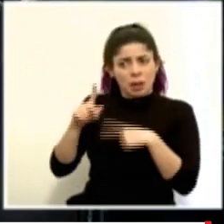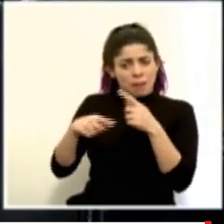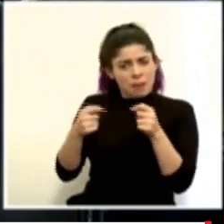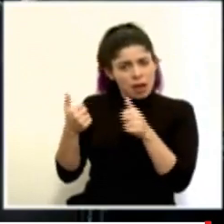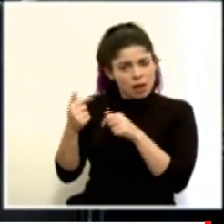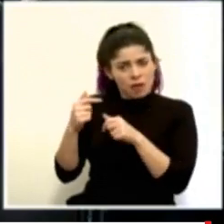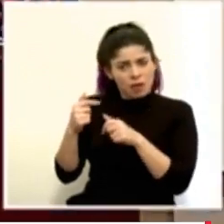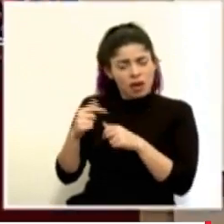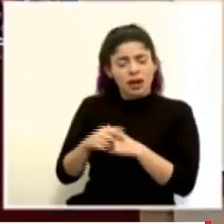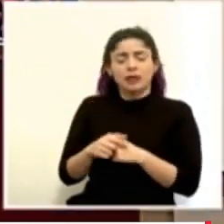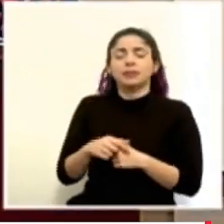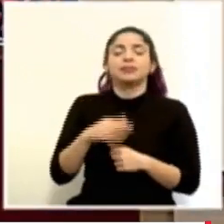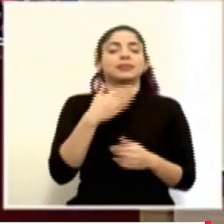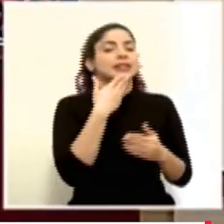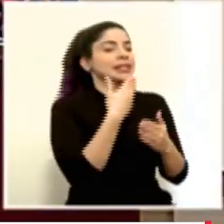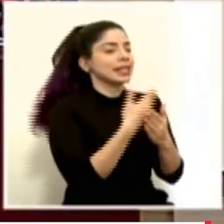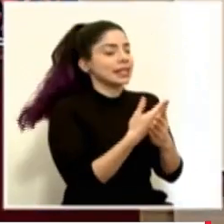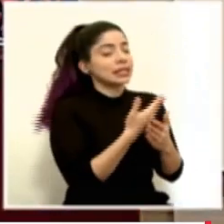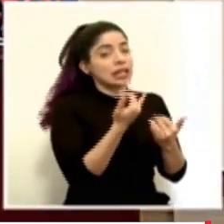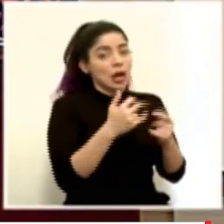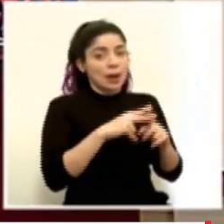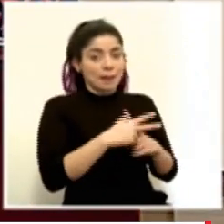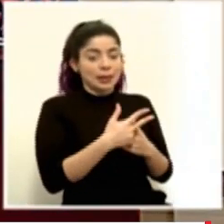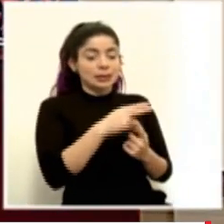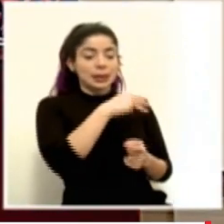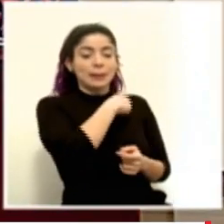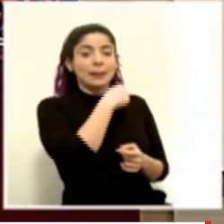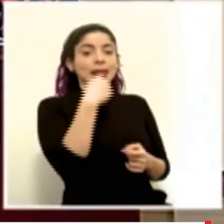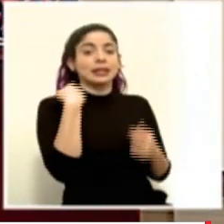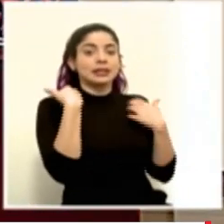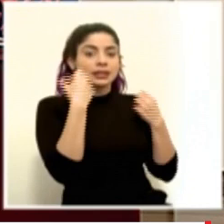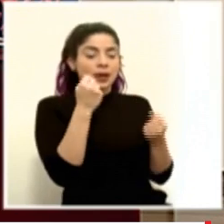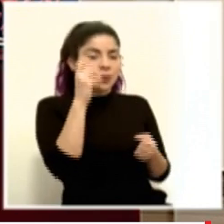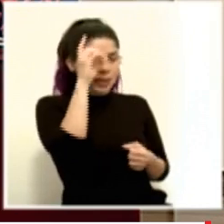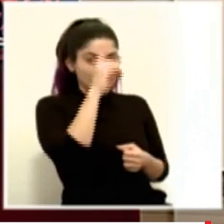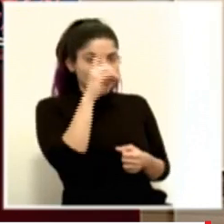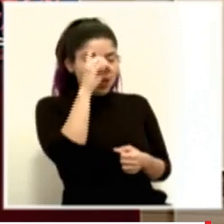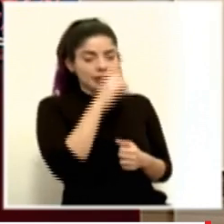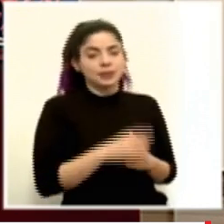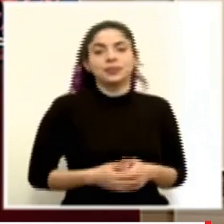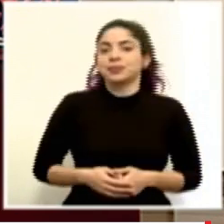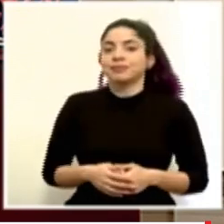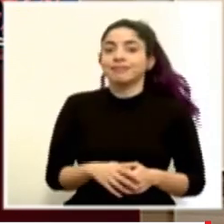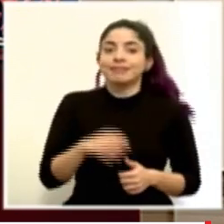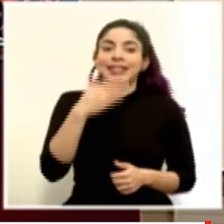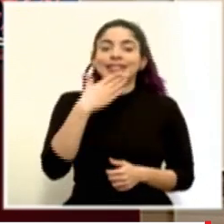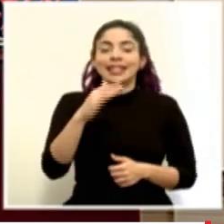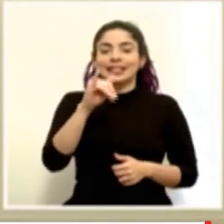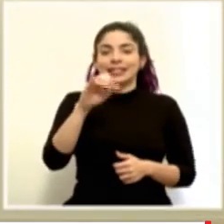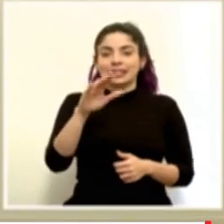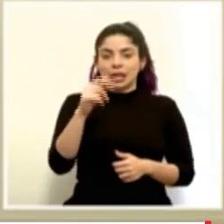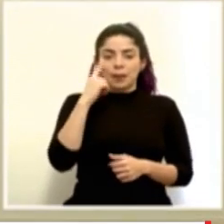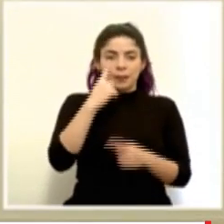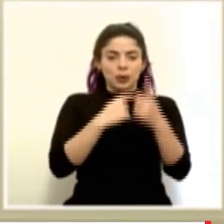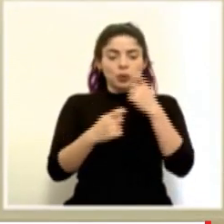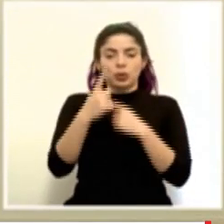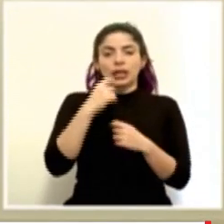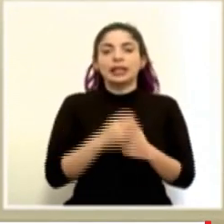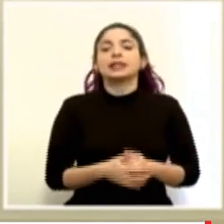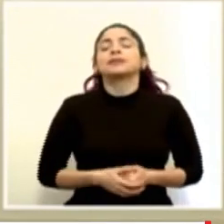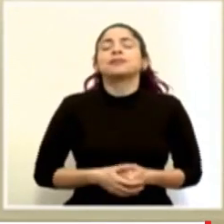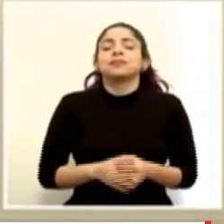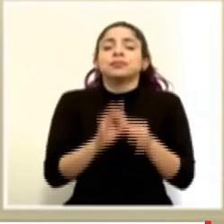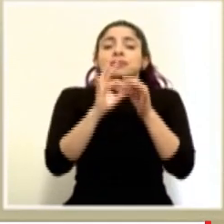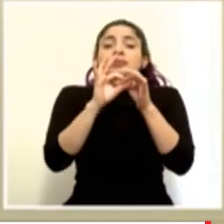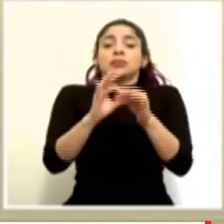eliminar? Muchísimas gracias. Vamos a iniciar con el ministro de Salud, don Daniel Salas, por favor. Sí, gracias Jessica por sus preguntas.